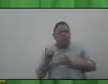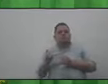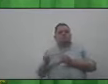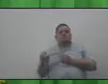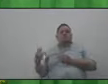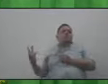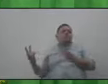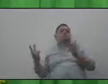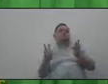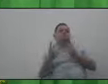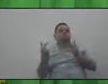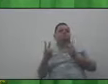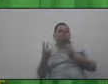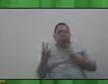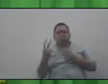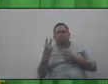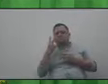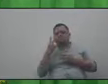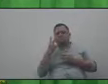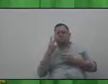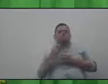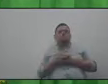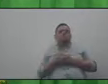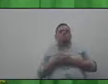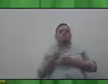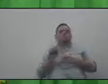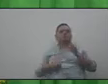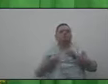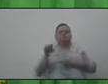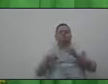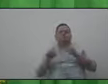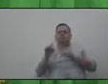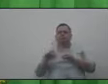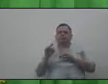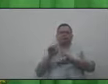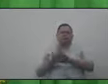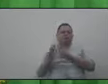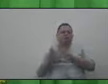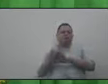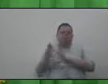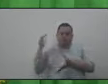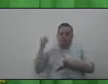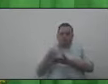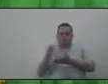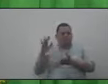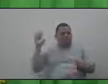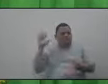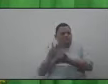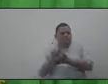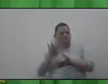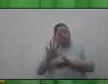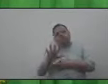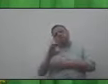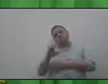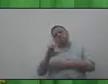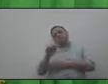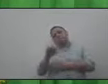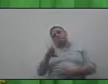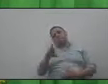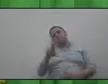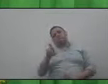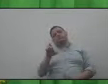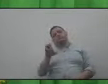enorme preocupación y vislumbra la posibilidad de la liquidación inmediata de Capresoca.